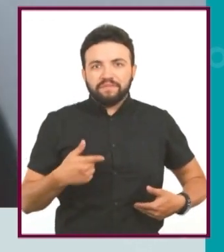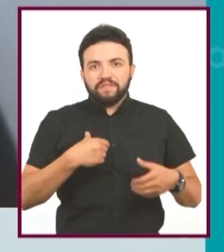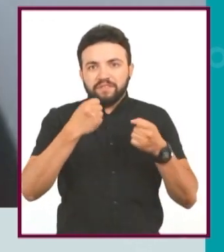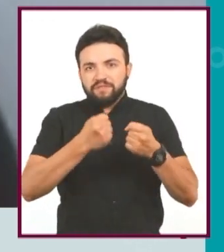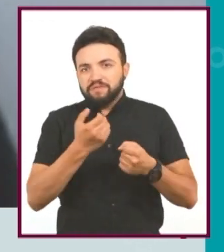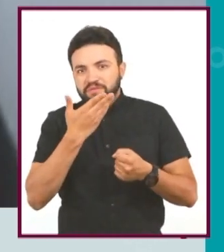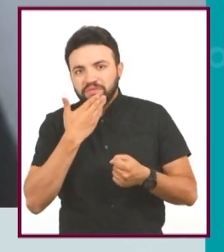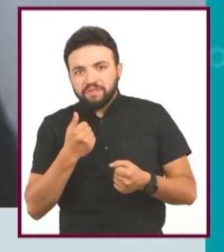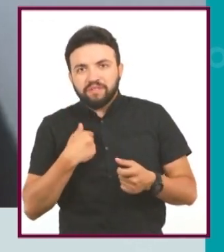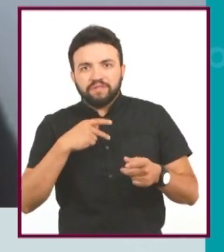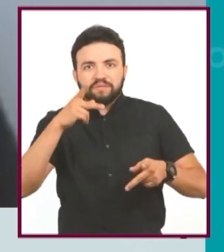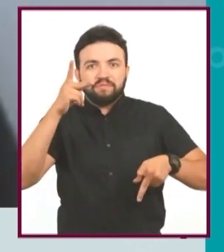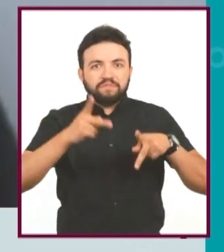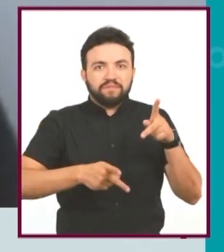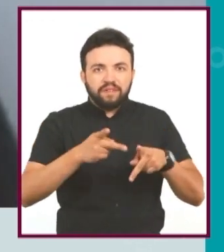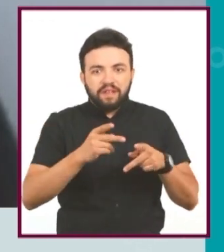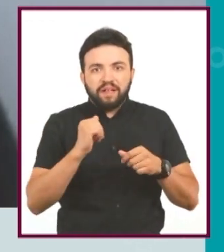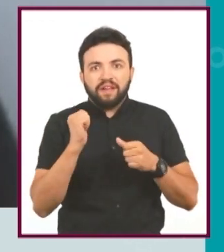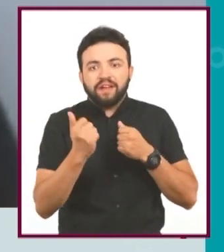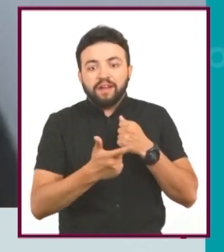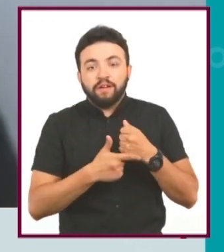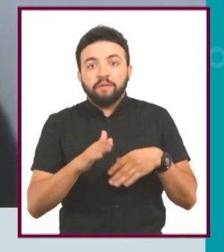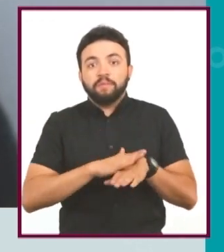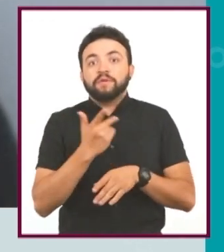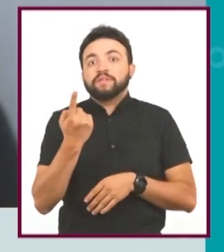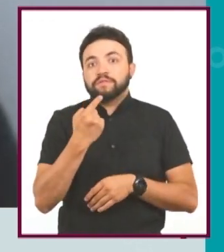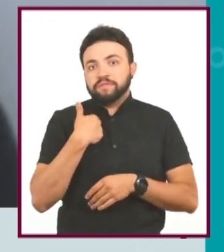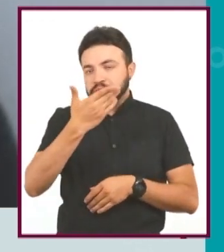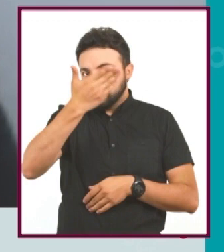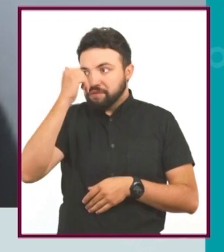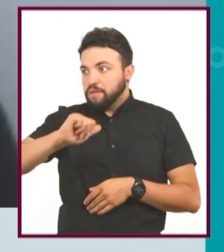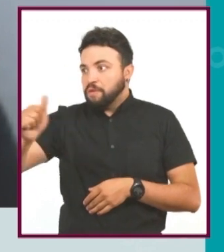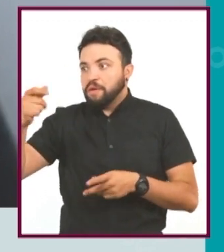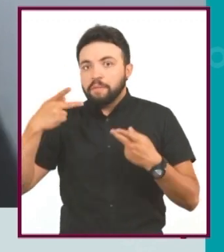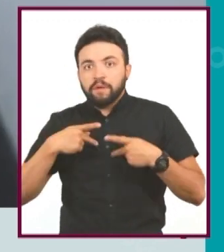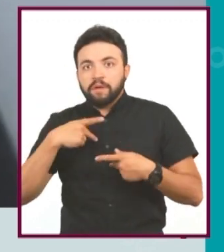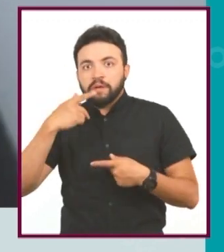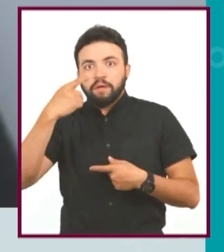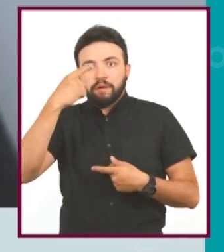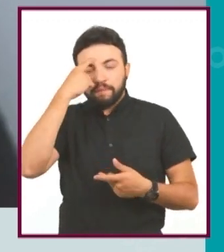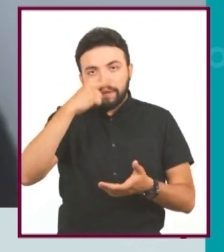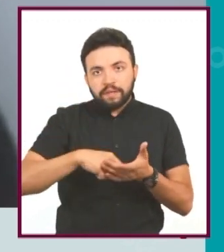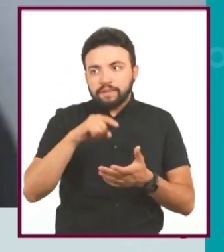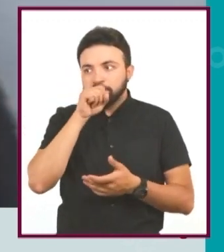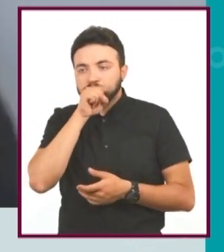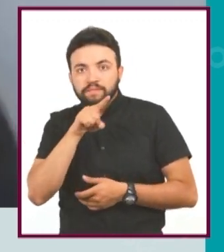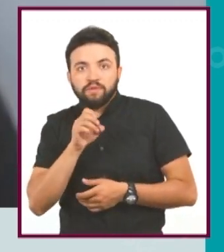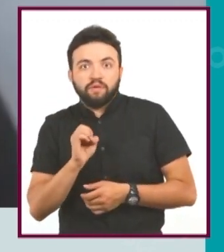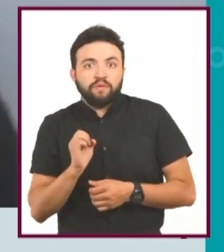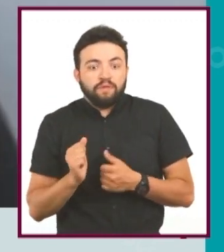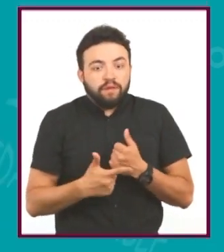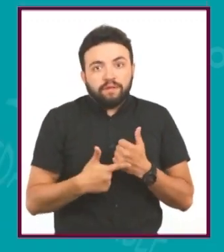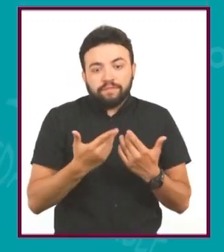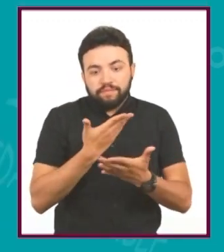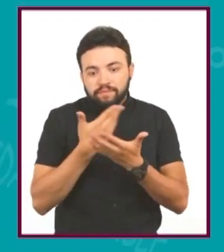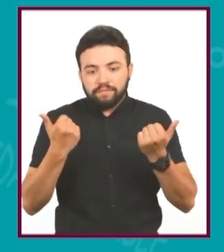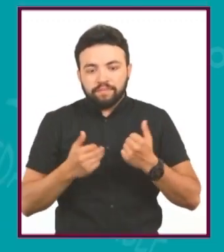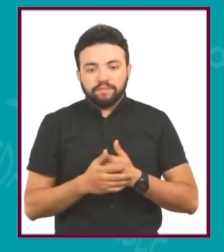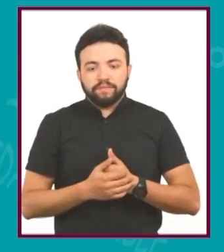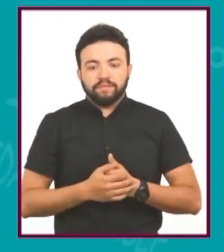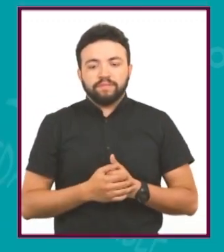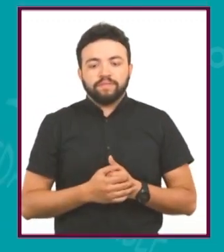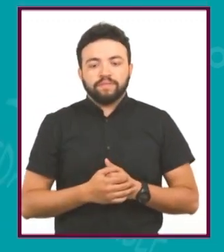de hablar o de opinar sobre algo porque no sé si las otras personas piensen lo mismo o algo así.